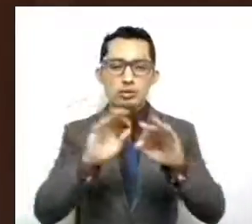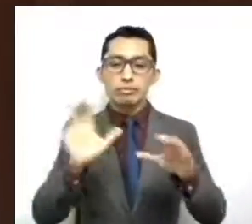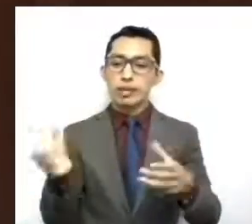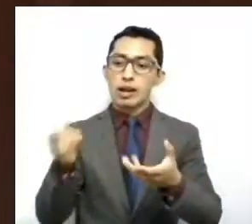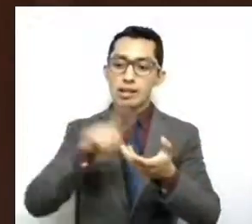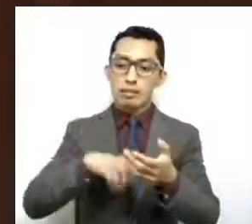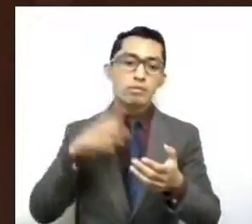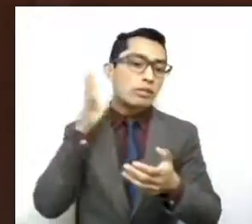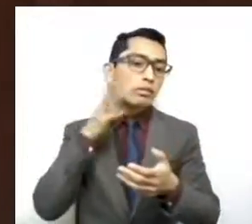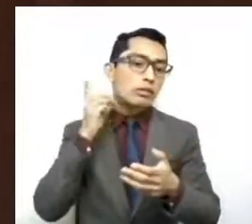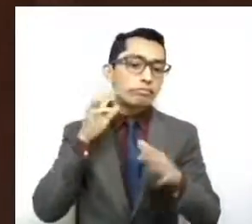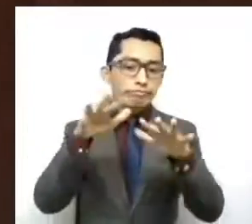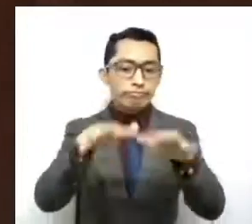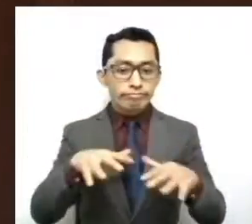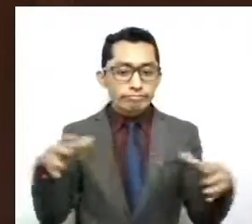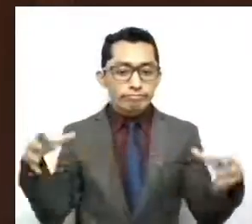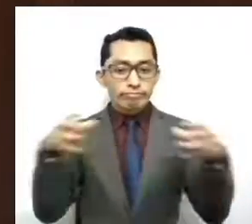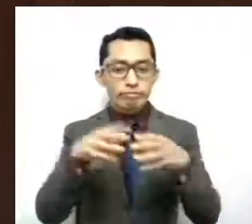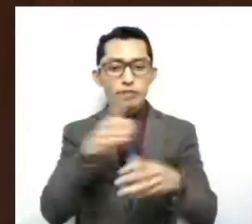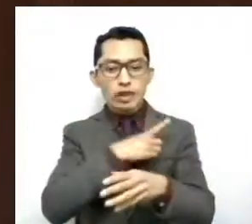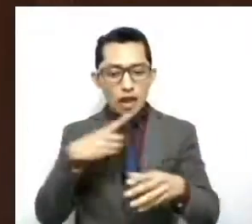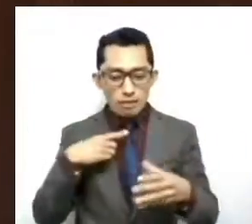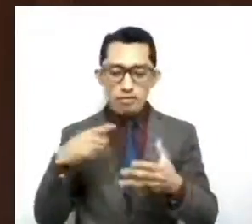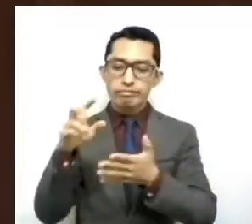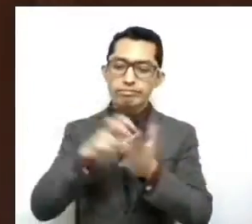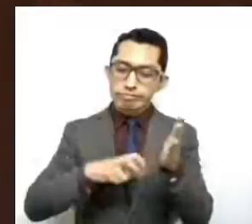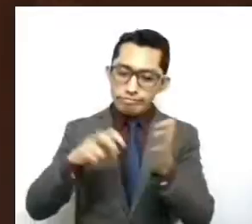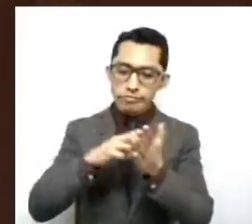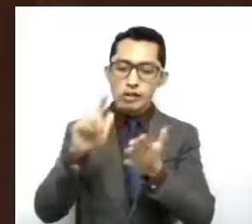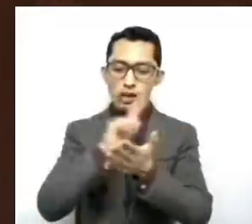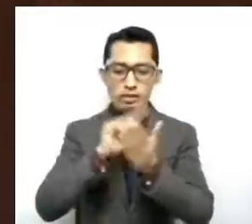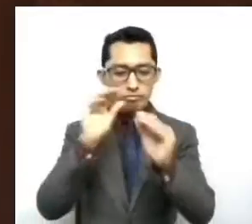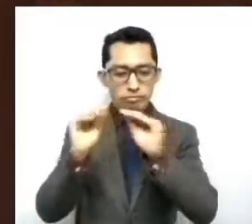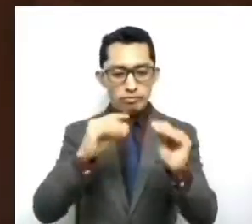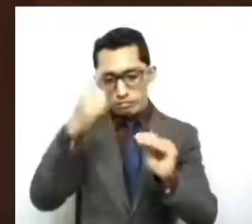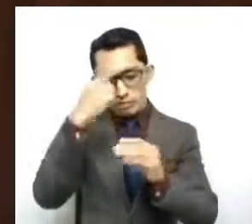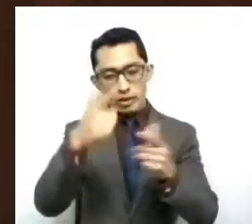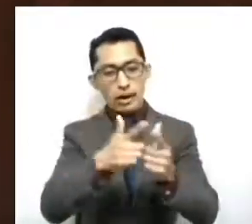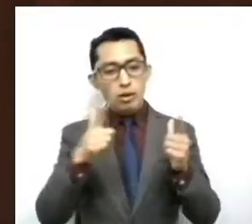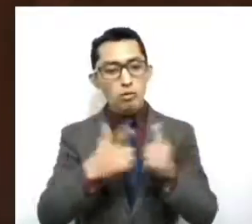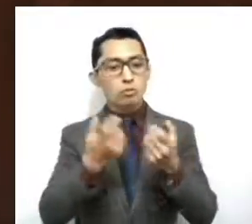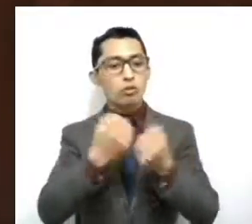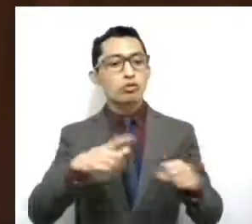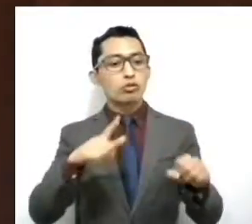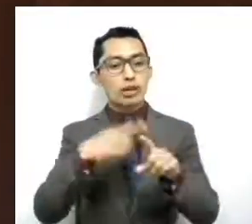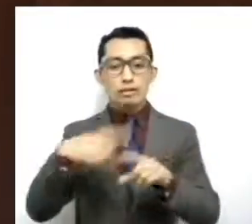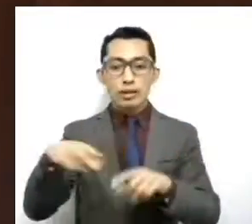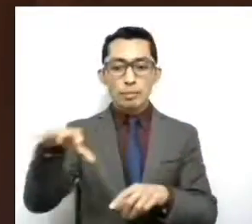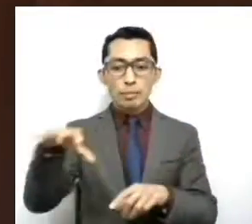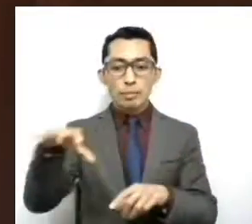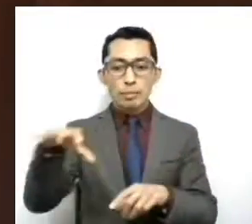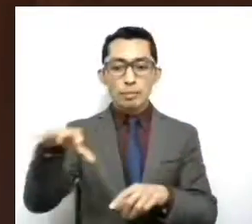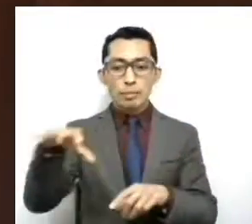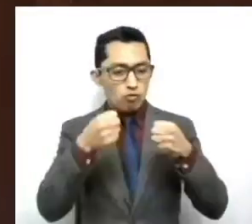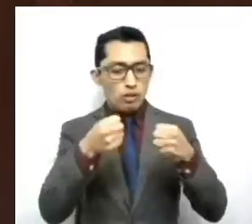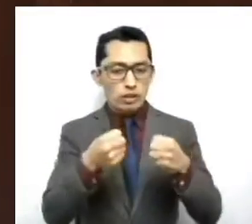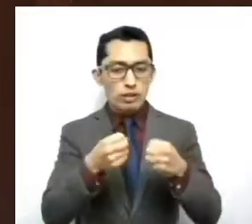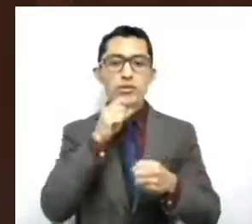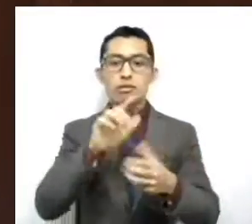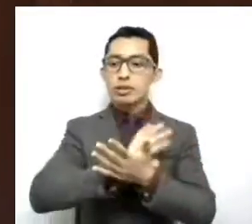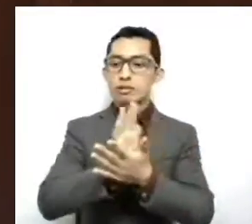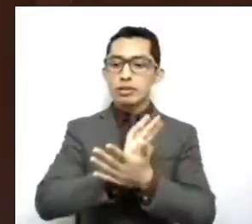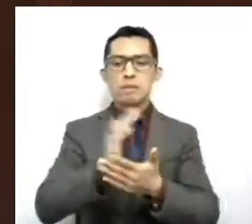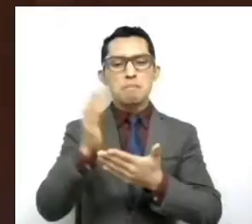Legislativo se impulsen las reformas necesarias para fortalecer a estos grupos sociales y así combatir la